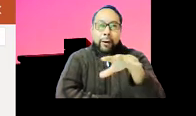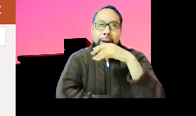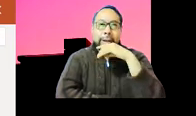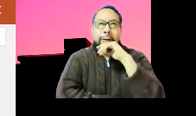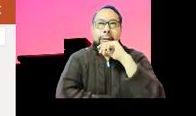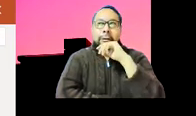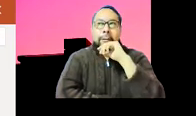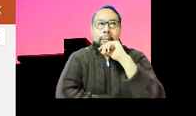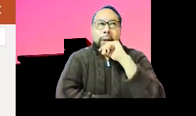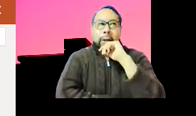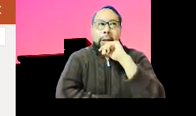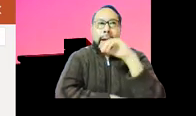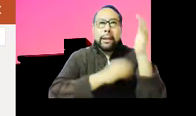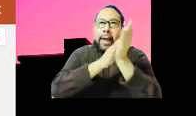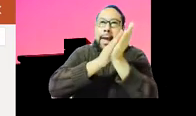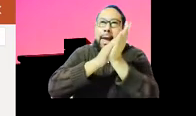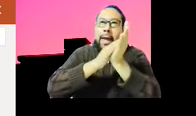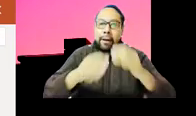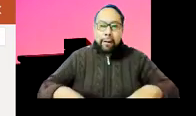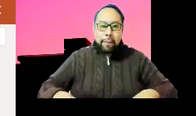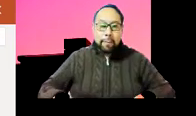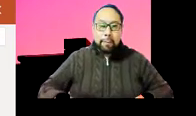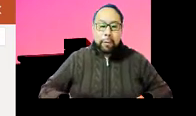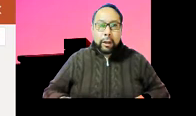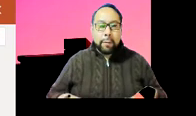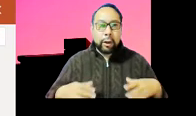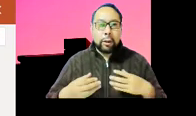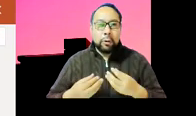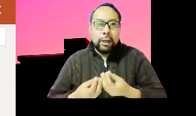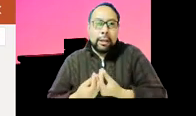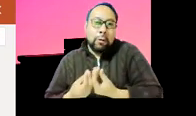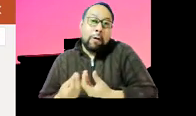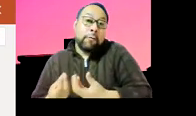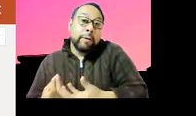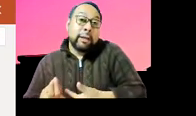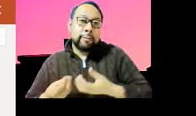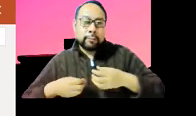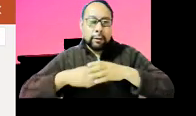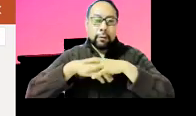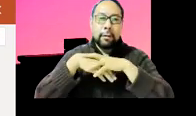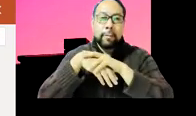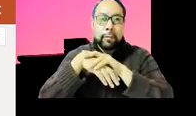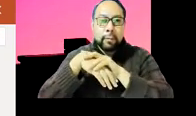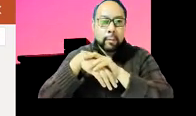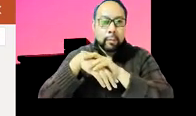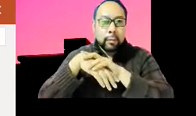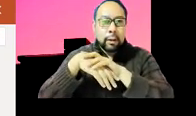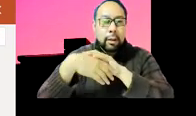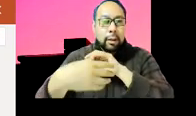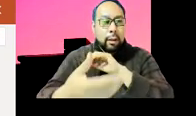están jodidos, ¿no? Y la gente, ¡eh! ¿Por qué? Porque está utilizando la eufonía, ¿no?